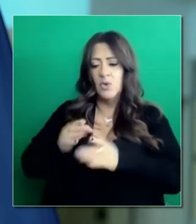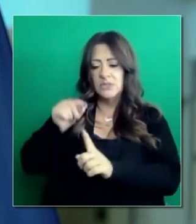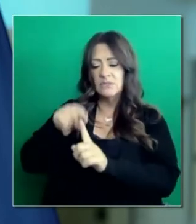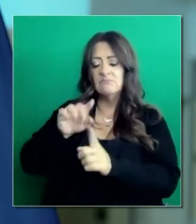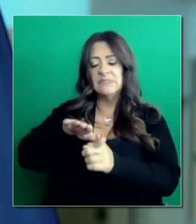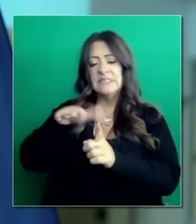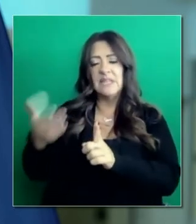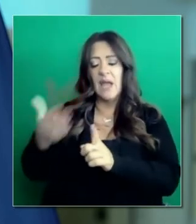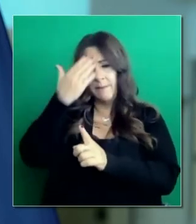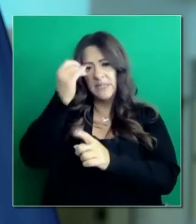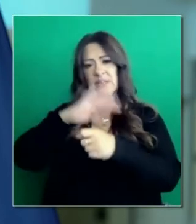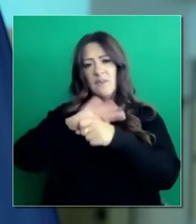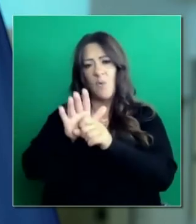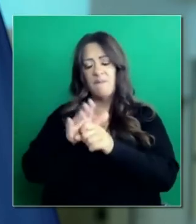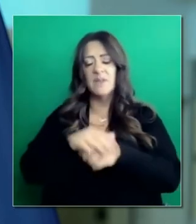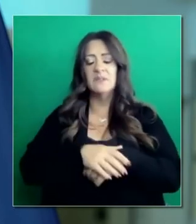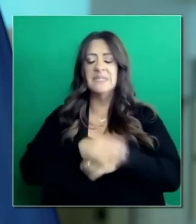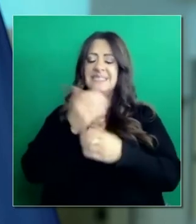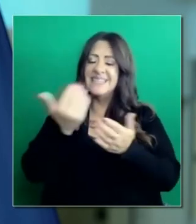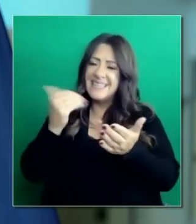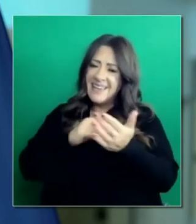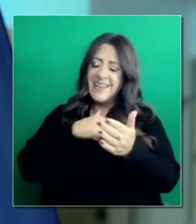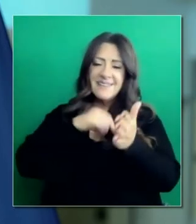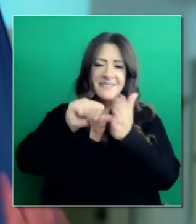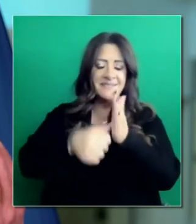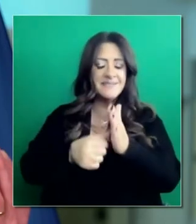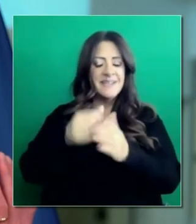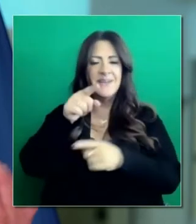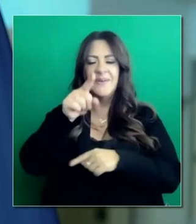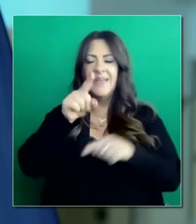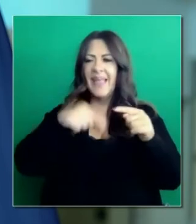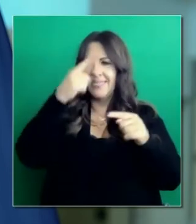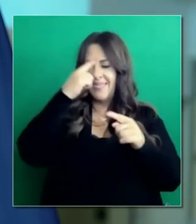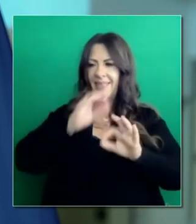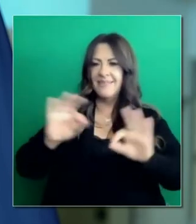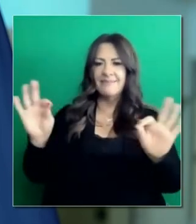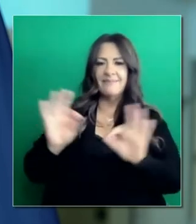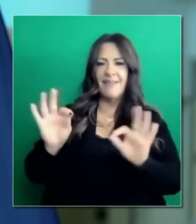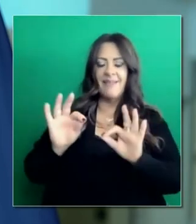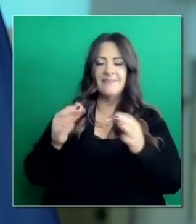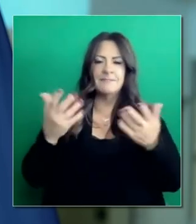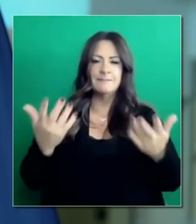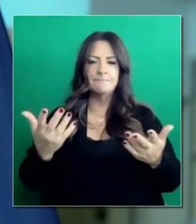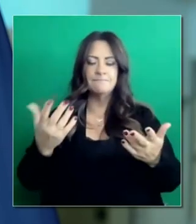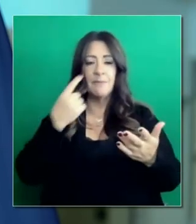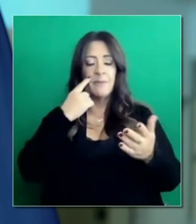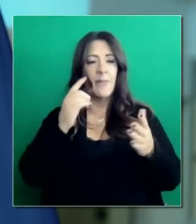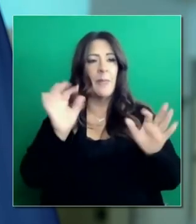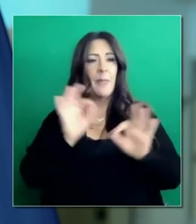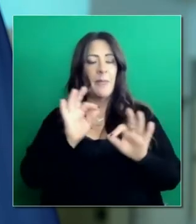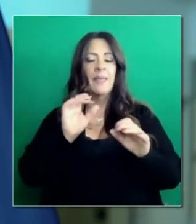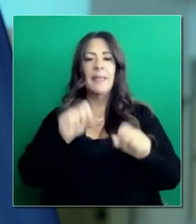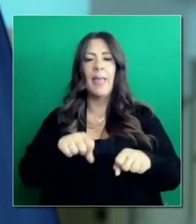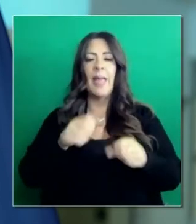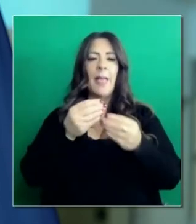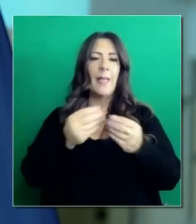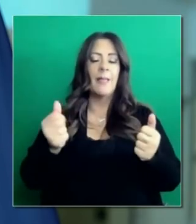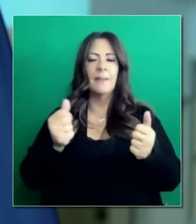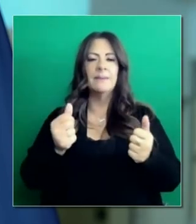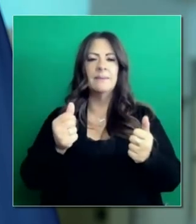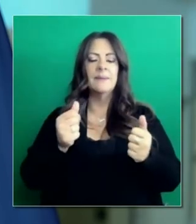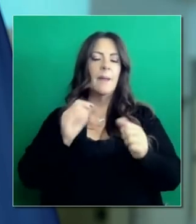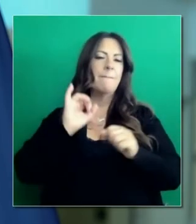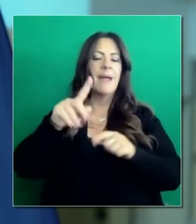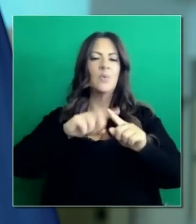esta pandemia. Y es un recordatorio más de que uno no puede tomarse esto sin seriedad